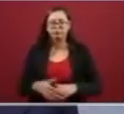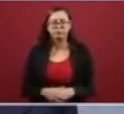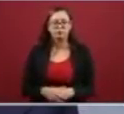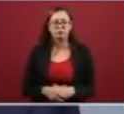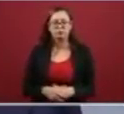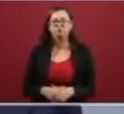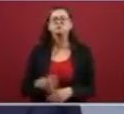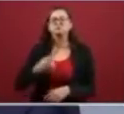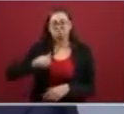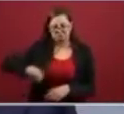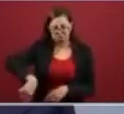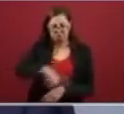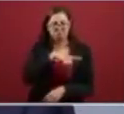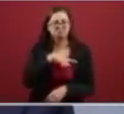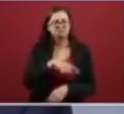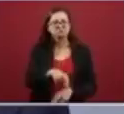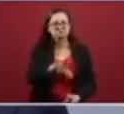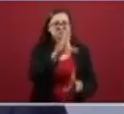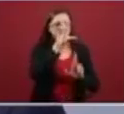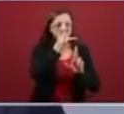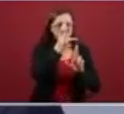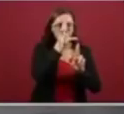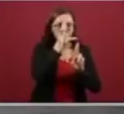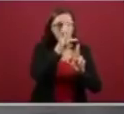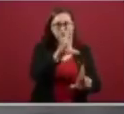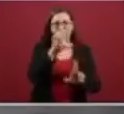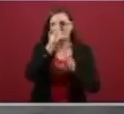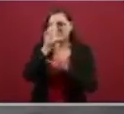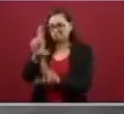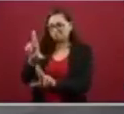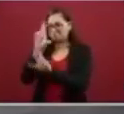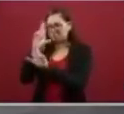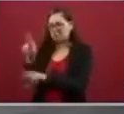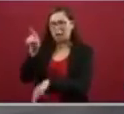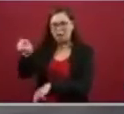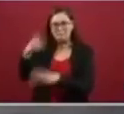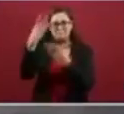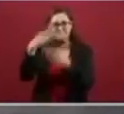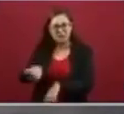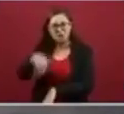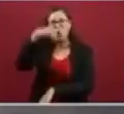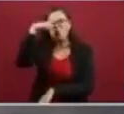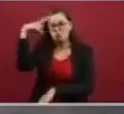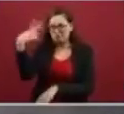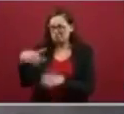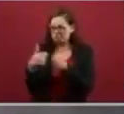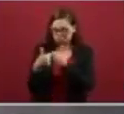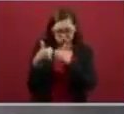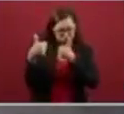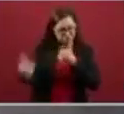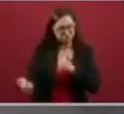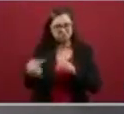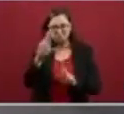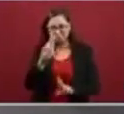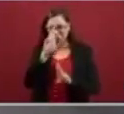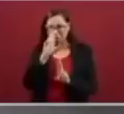respetuosos de la autonomía del Banco de México. Tenemos